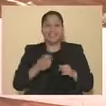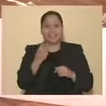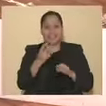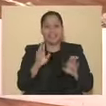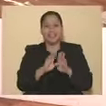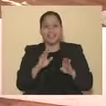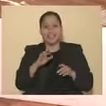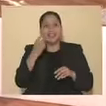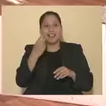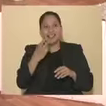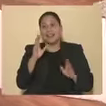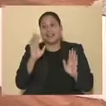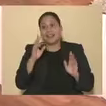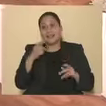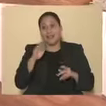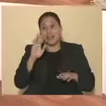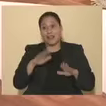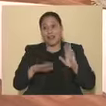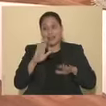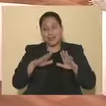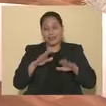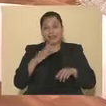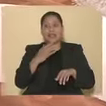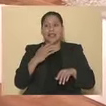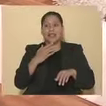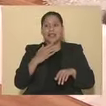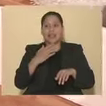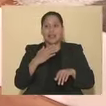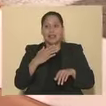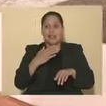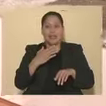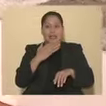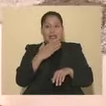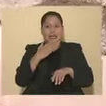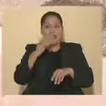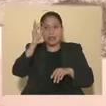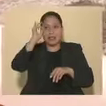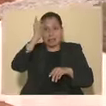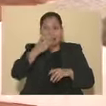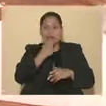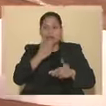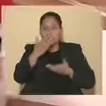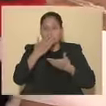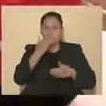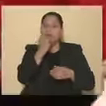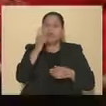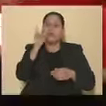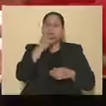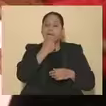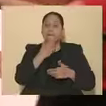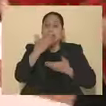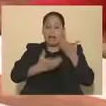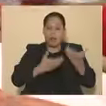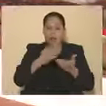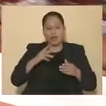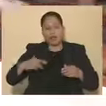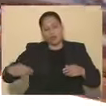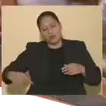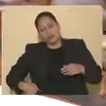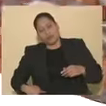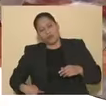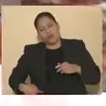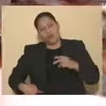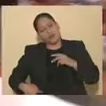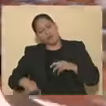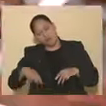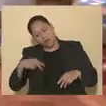Era la ocasión, pero a veces el caballero podría salir un poco mal herido, entonces te quedabas sin príncipe. ¡Ay, qué triste!